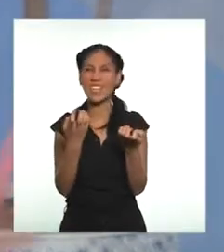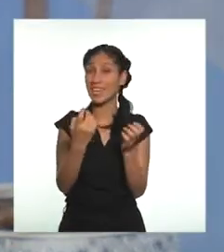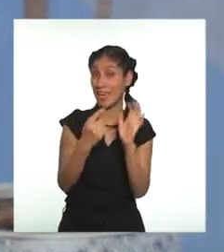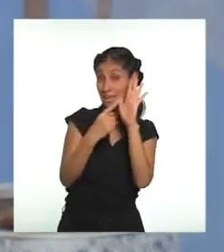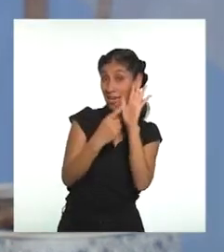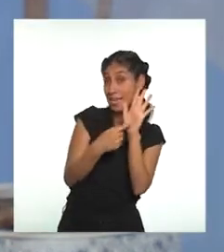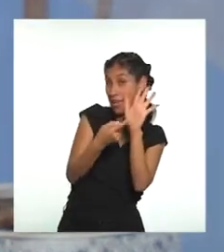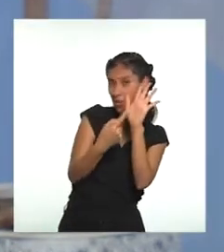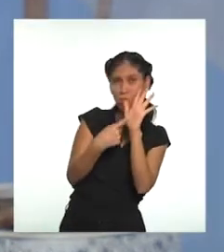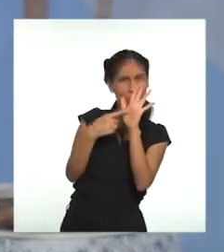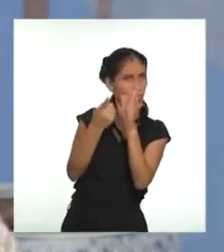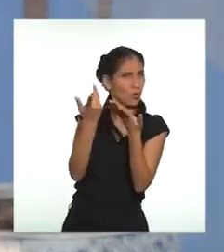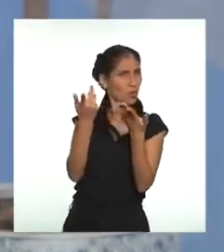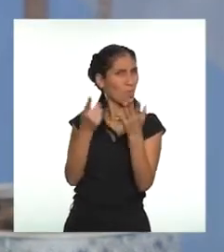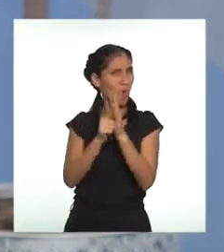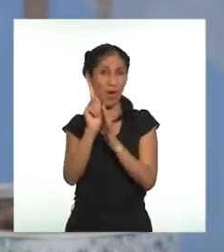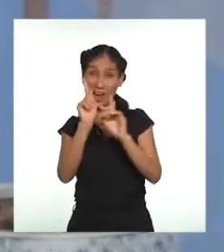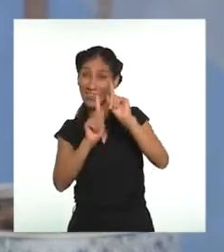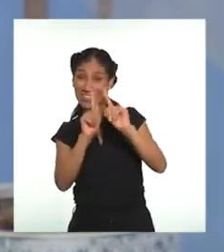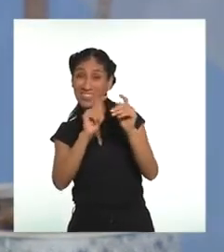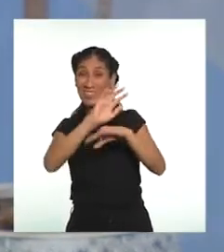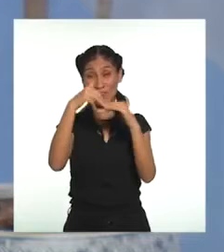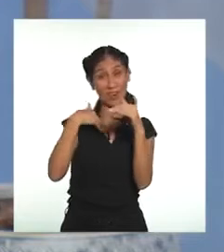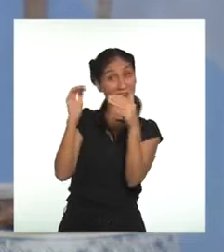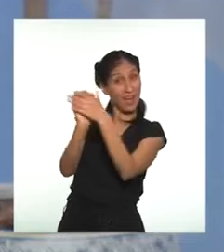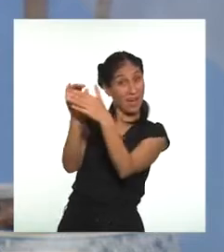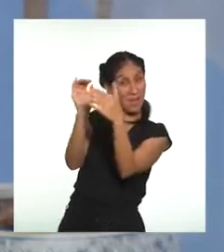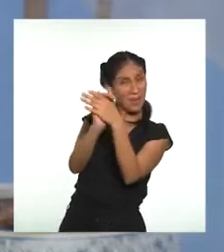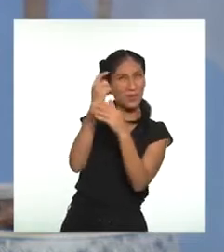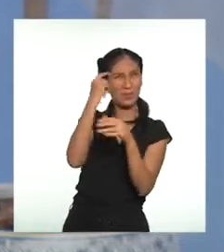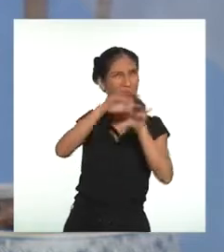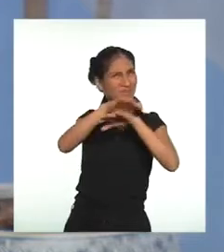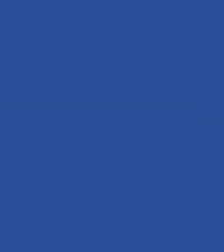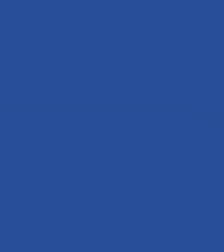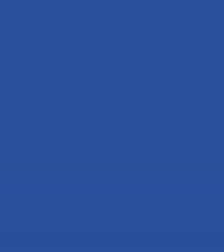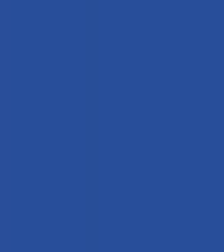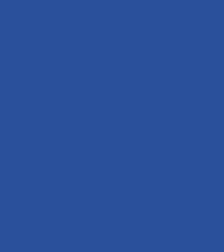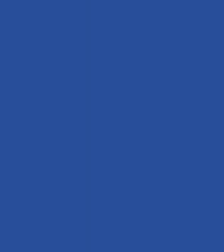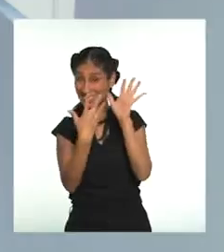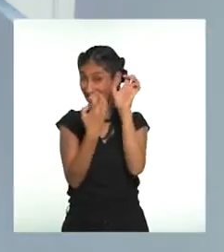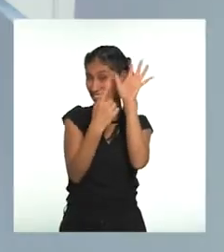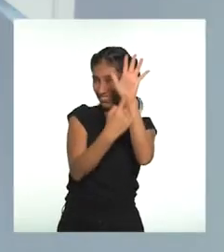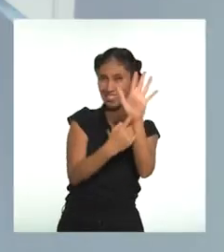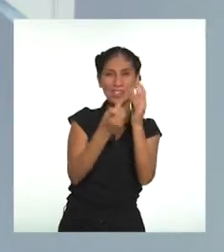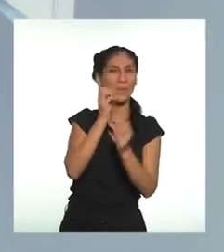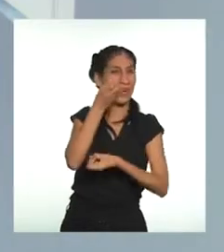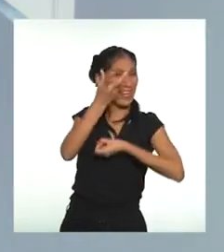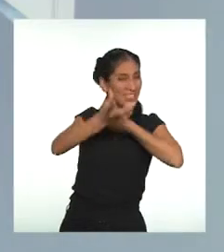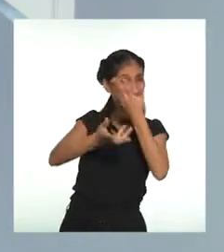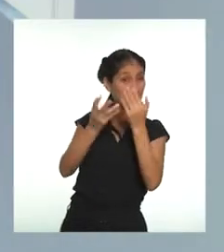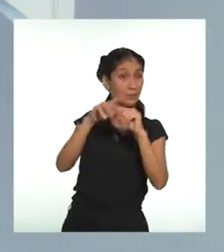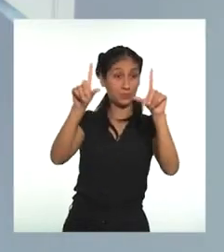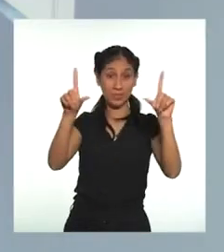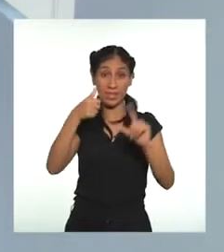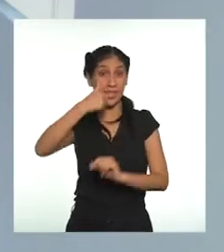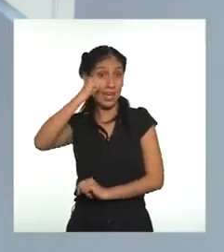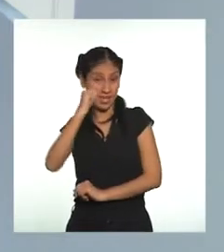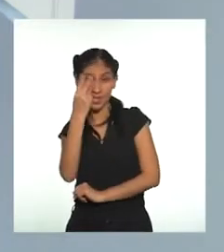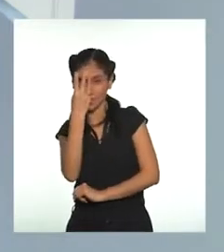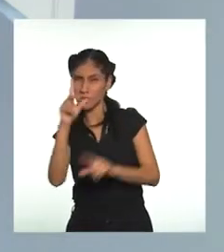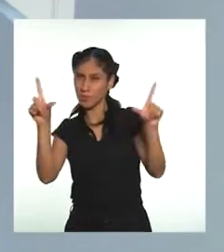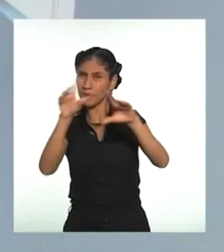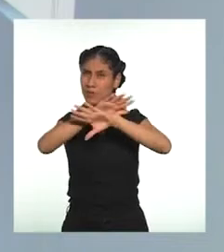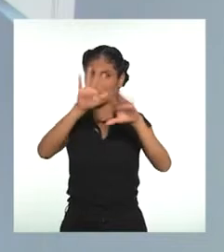ocasión quería enseñarles una dinámica muy divertida que hemos creado con amistades del barrio. Como les contaba, luego del